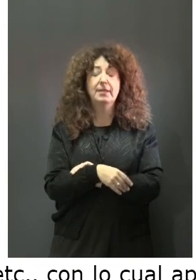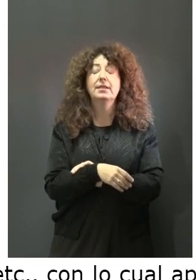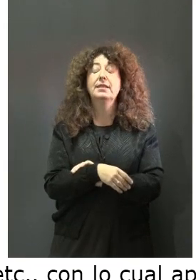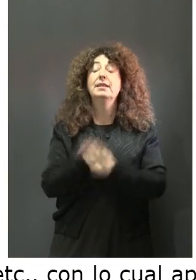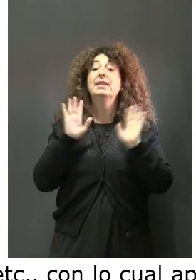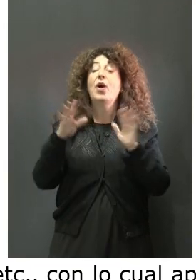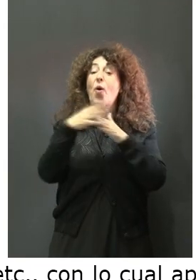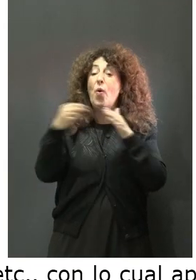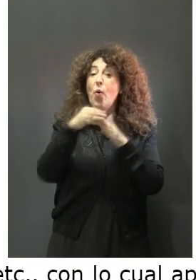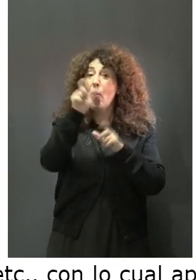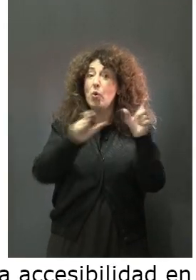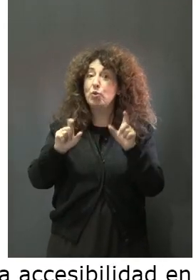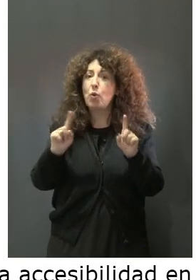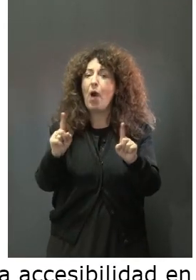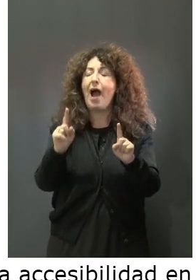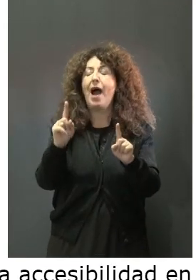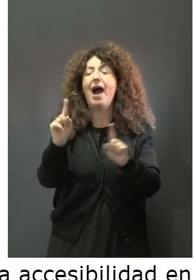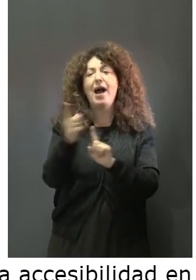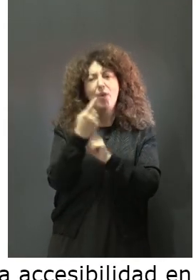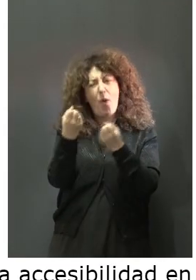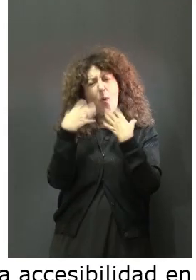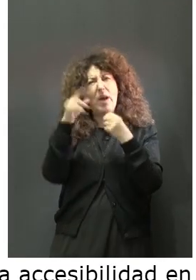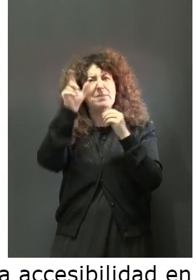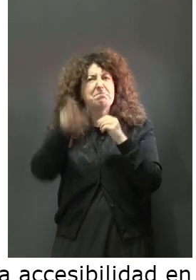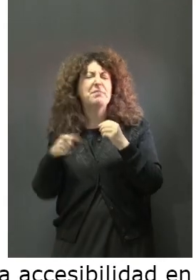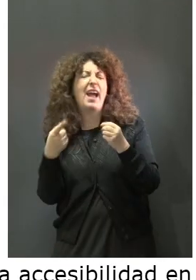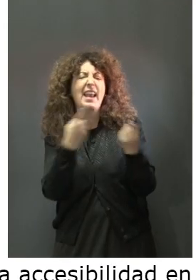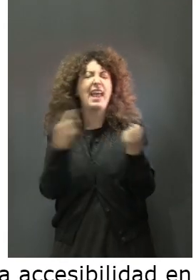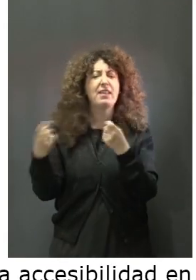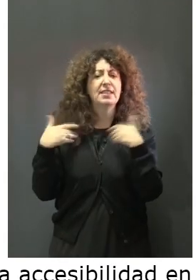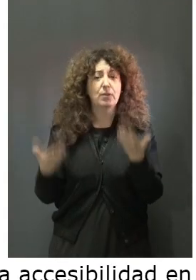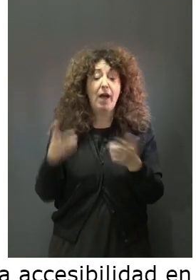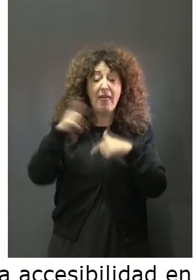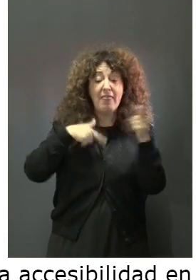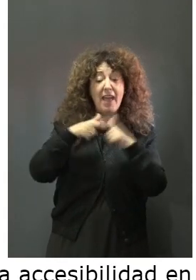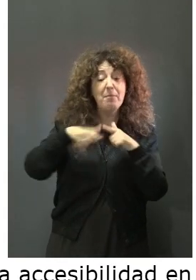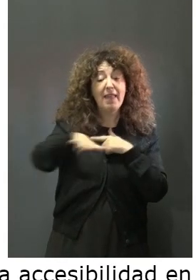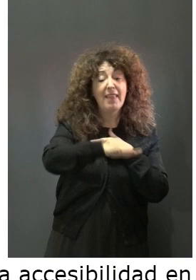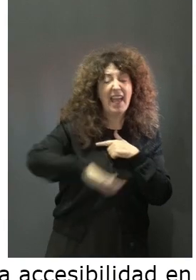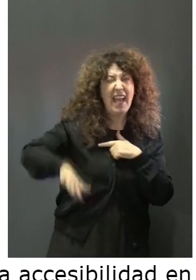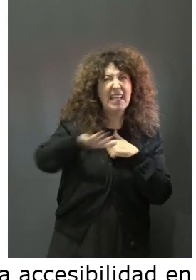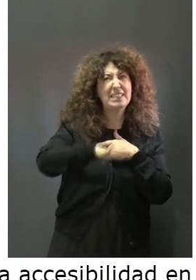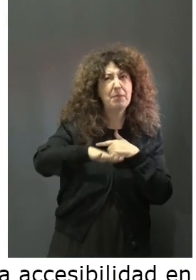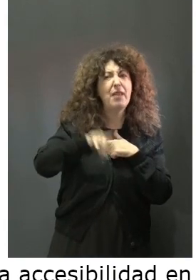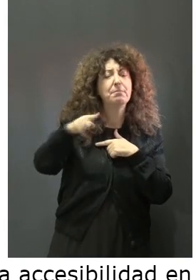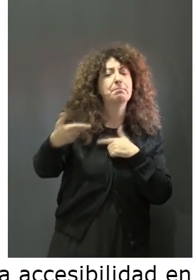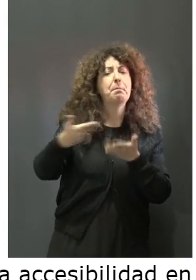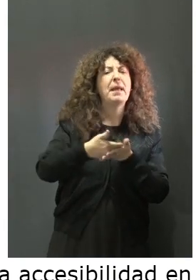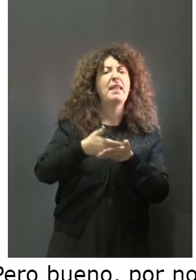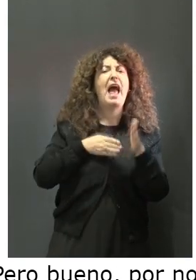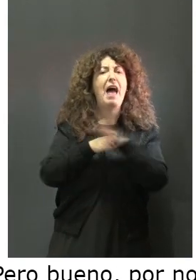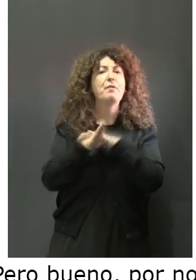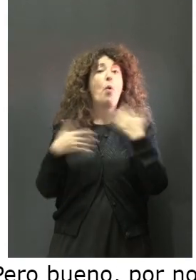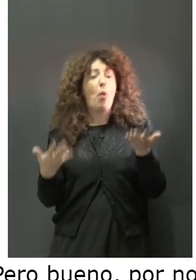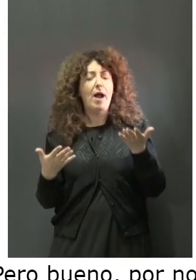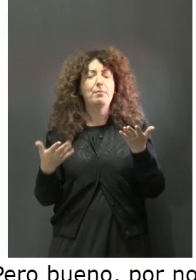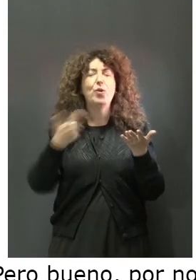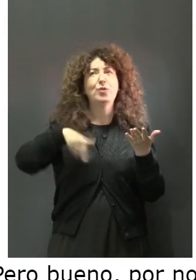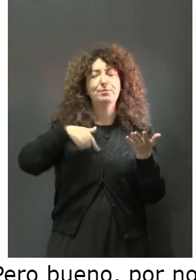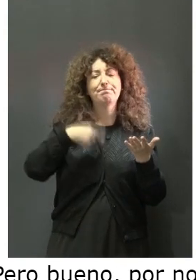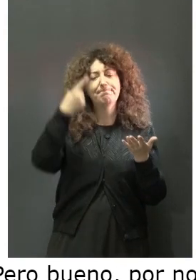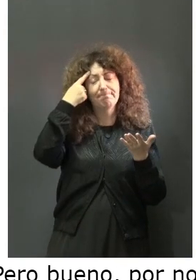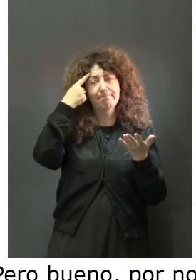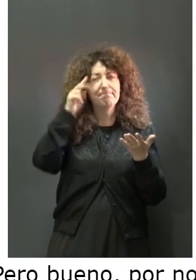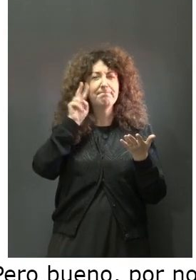cuentan cuáles son sus necesidades, ¿no? Nosotros, dependiendo de en qué espacio nos demanden esa accesibilidad, pues o bien tenemos en cuenta